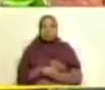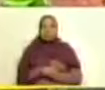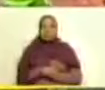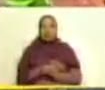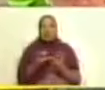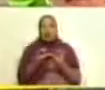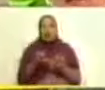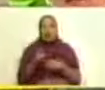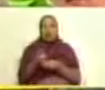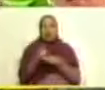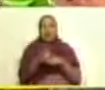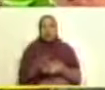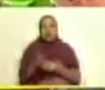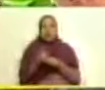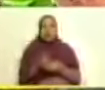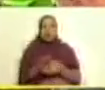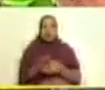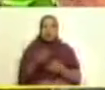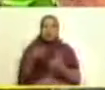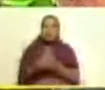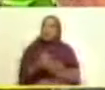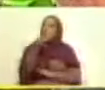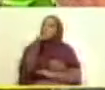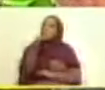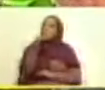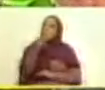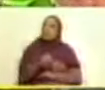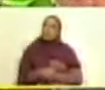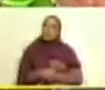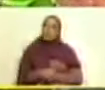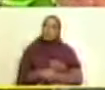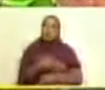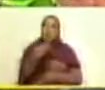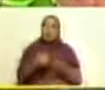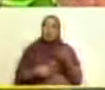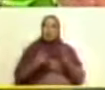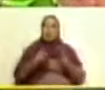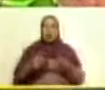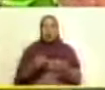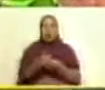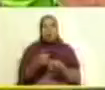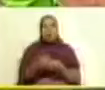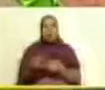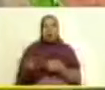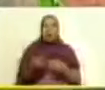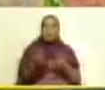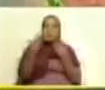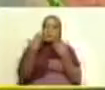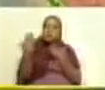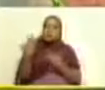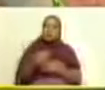mantener los documentos. Yo comencé como